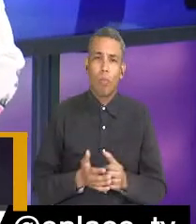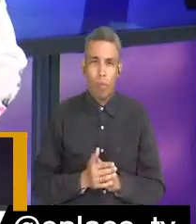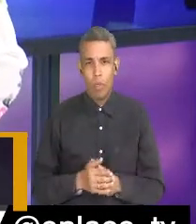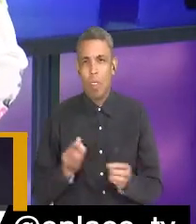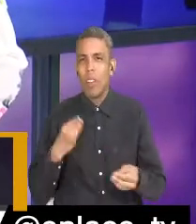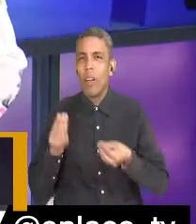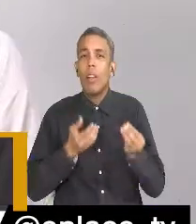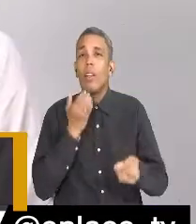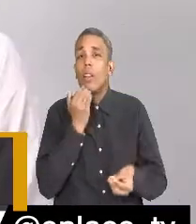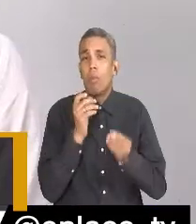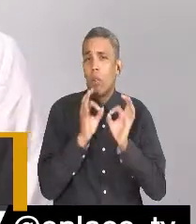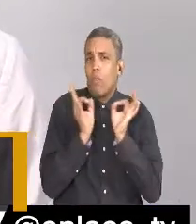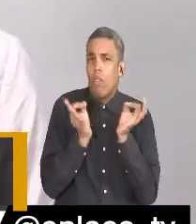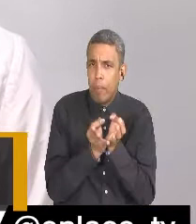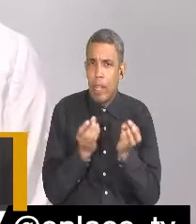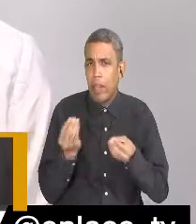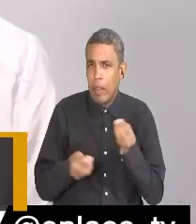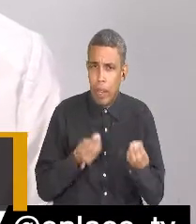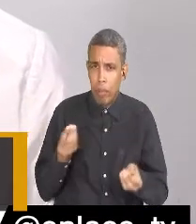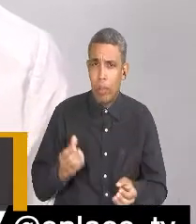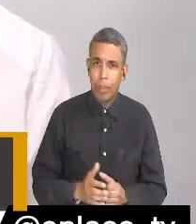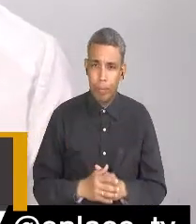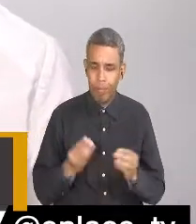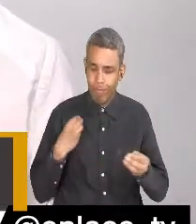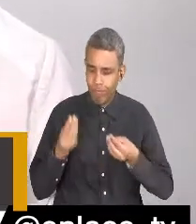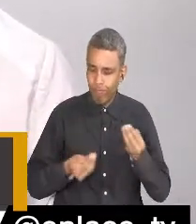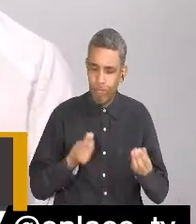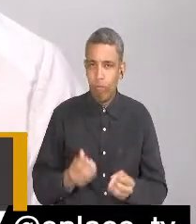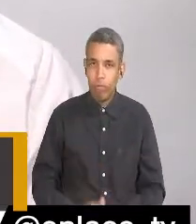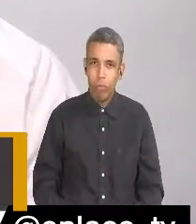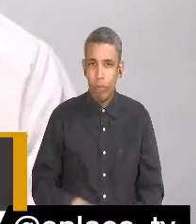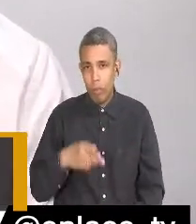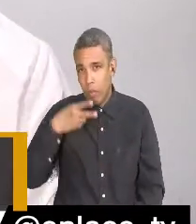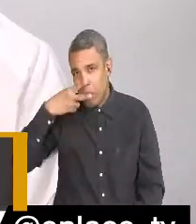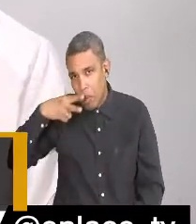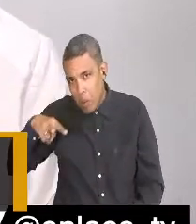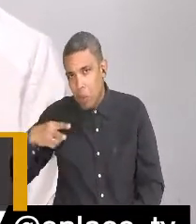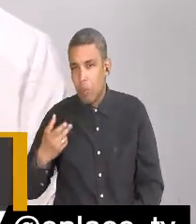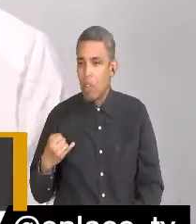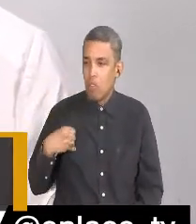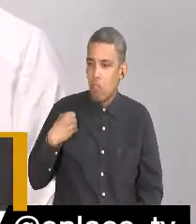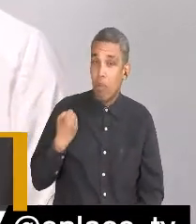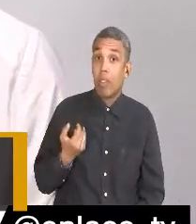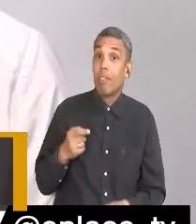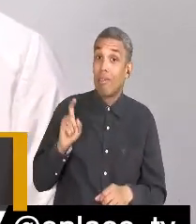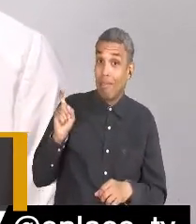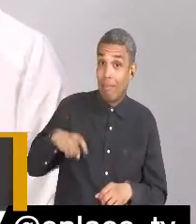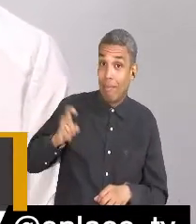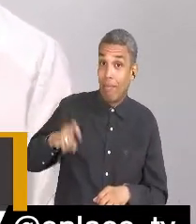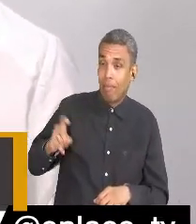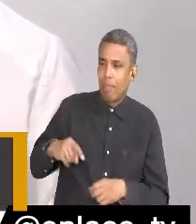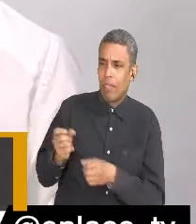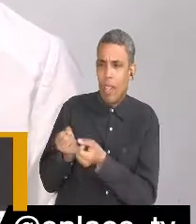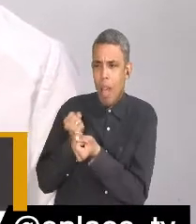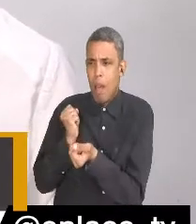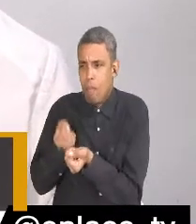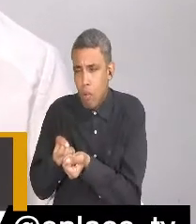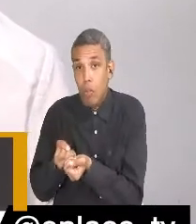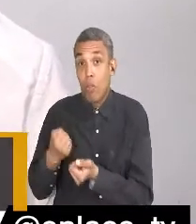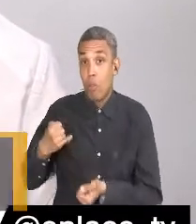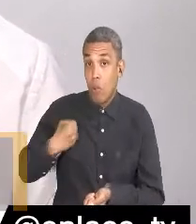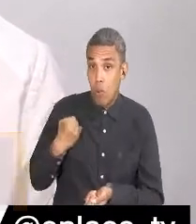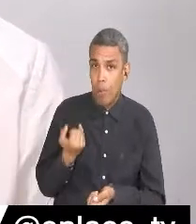entrar a dialogar, ¿ya? A emocionalmente darles mucho apoyo, ¿sí? Espiritualmente también